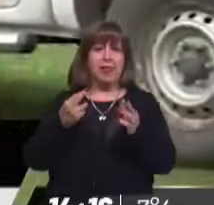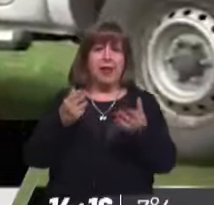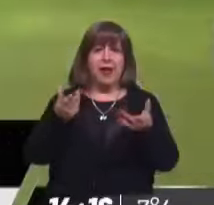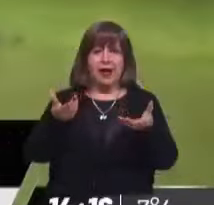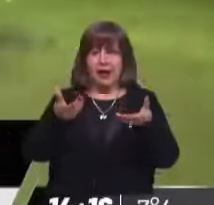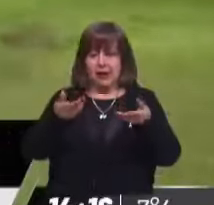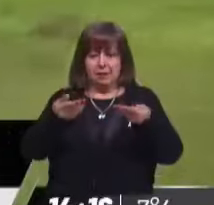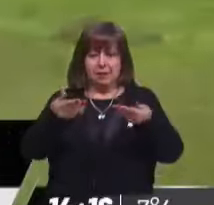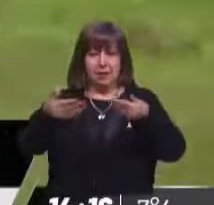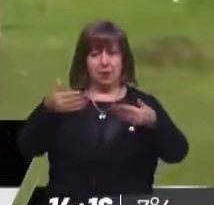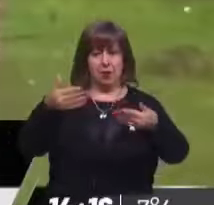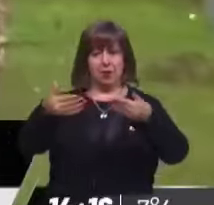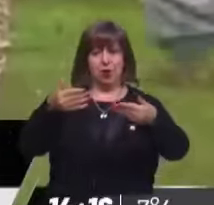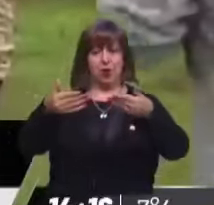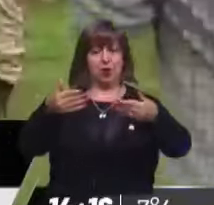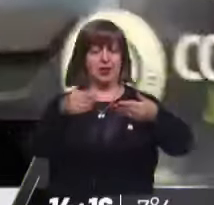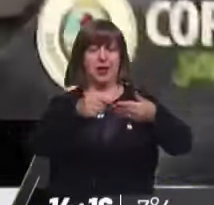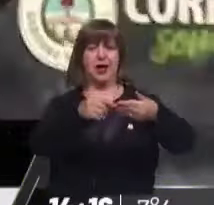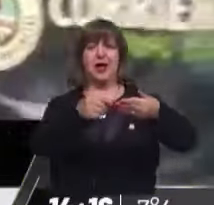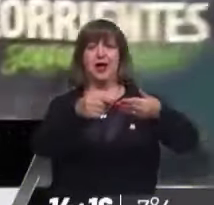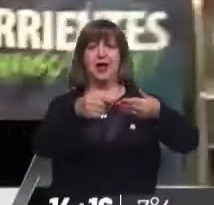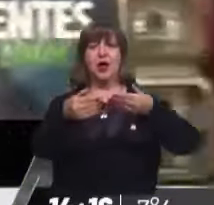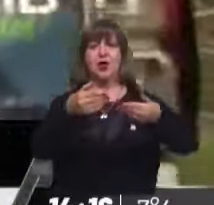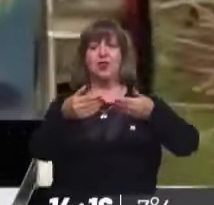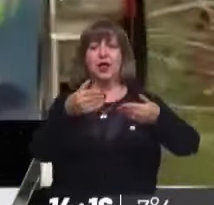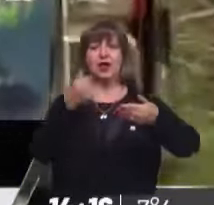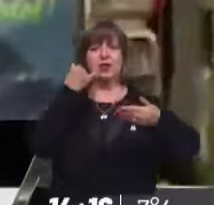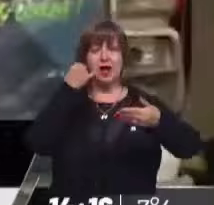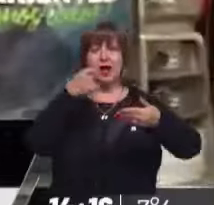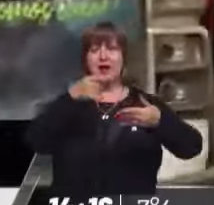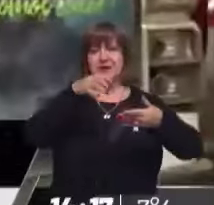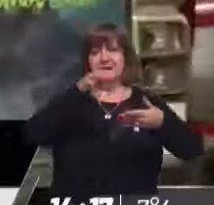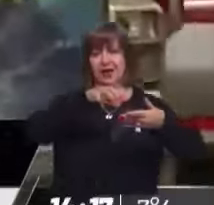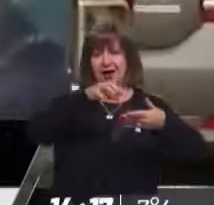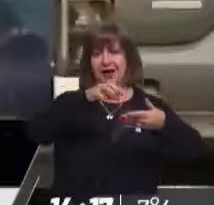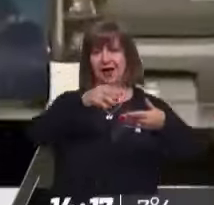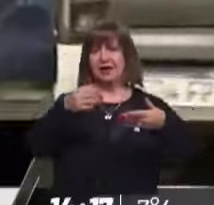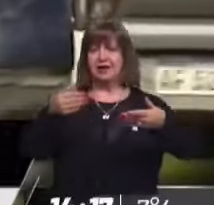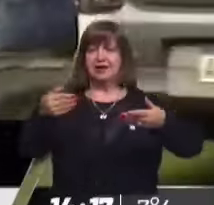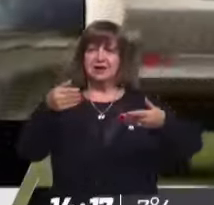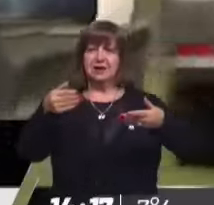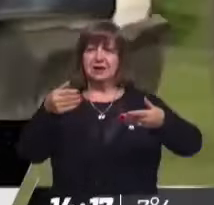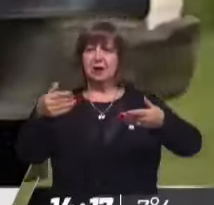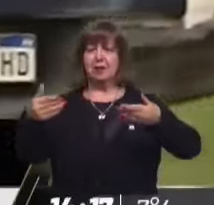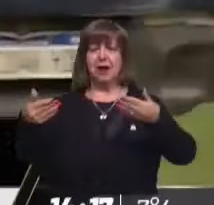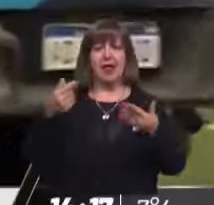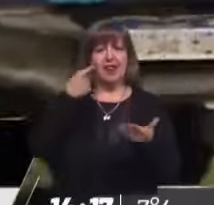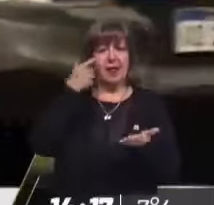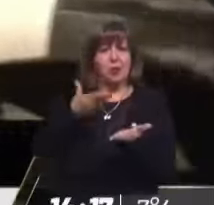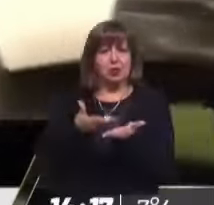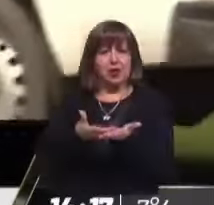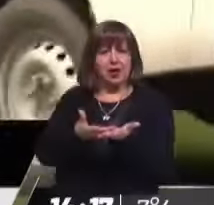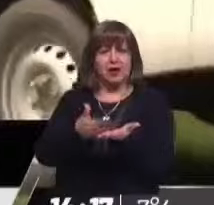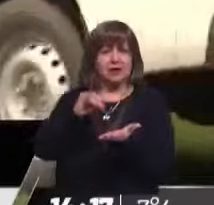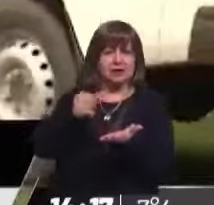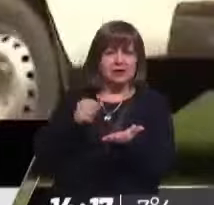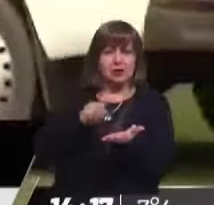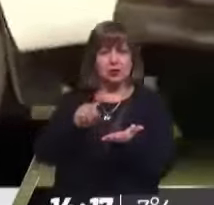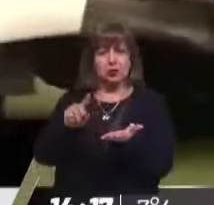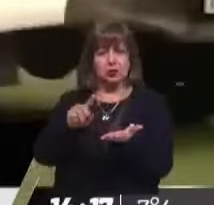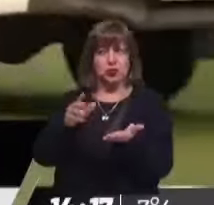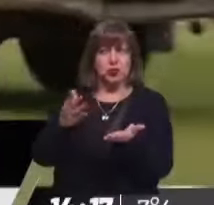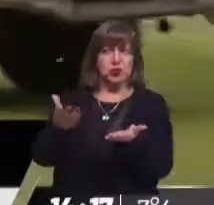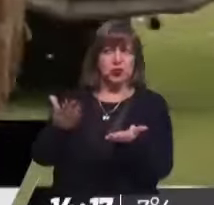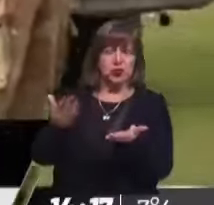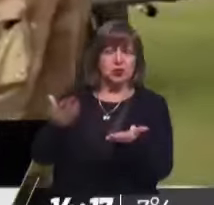sea apta para el cotejo, que tiene la integridad suficiente para ser comparada con la muestra similar para demostrar el vínculo familiar? Ahí van a